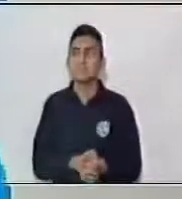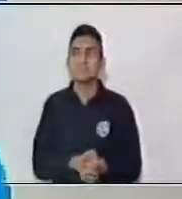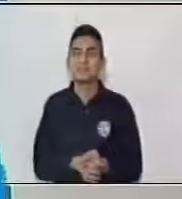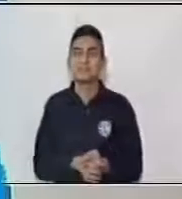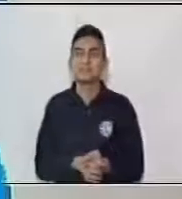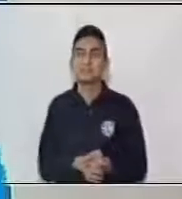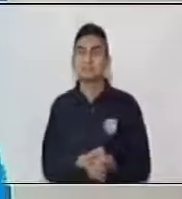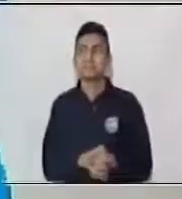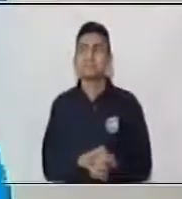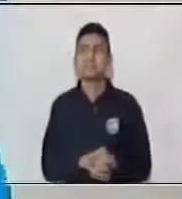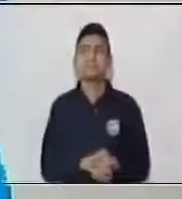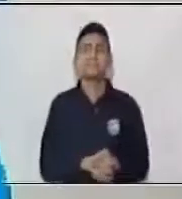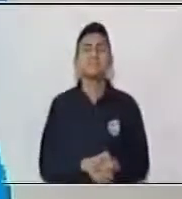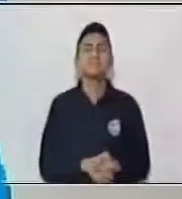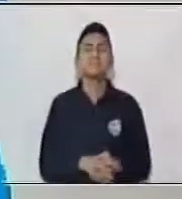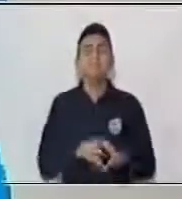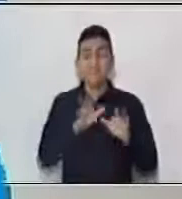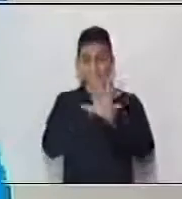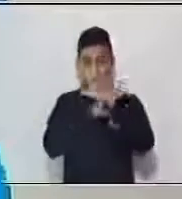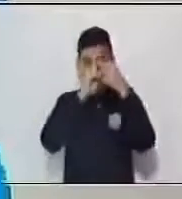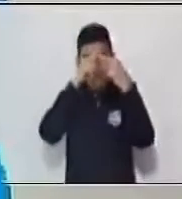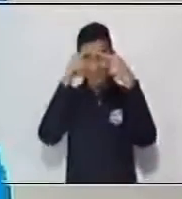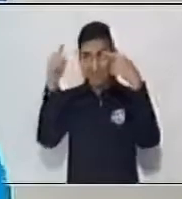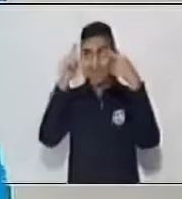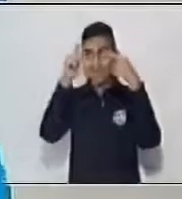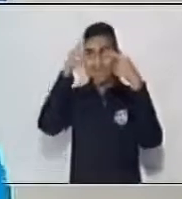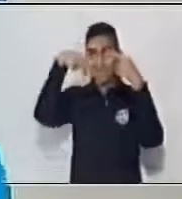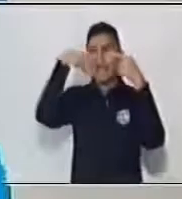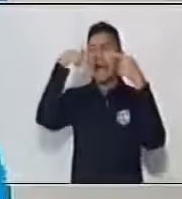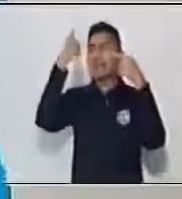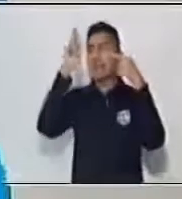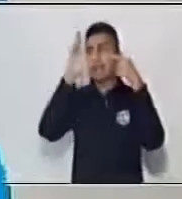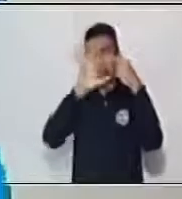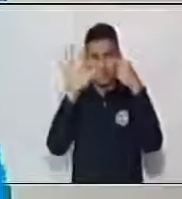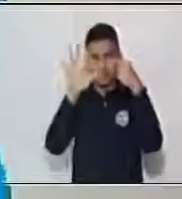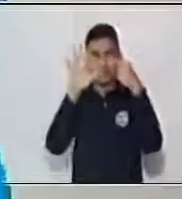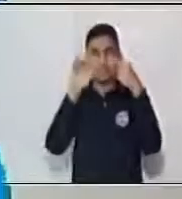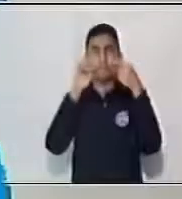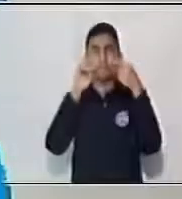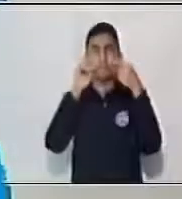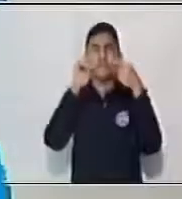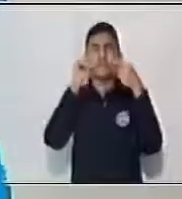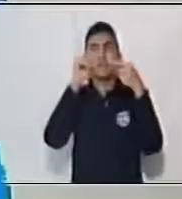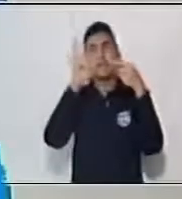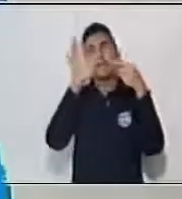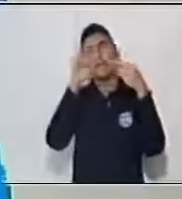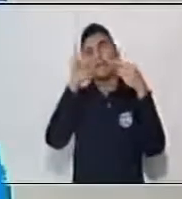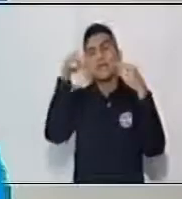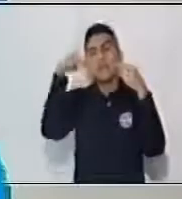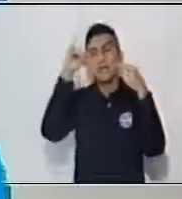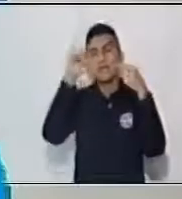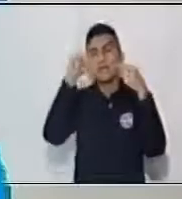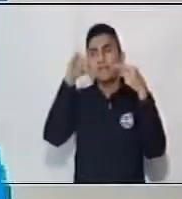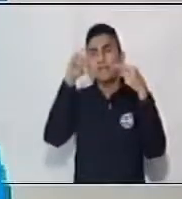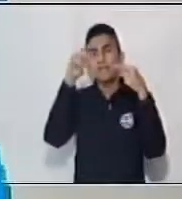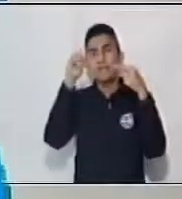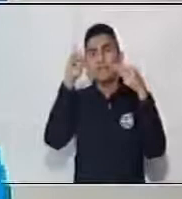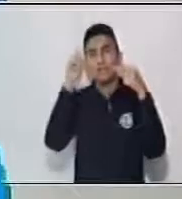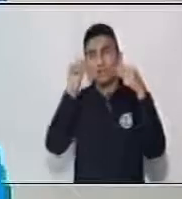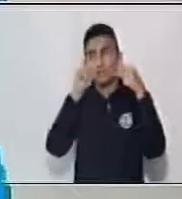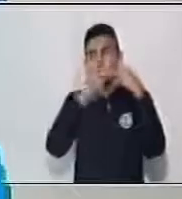Caminando. Ya que ya tenemos esa parte de caminando, ¿qué es lo que vamos a subrayar